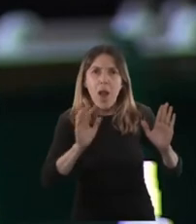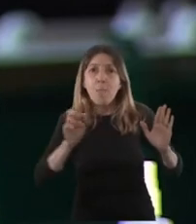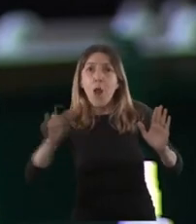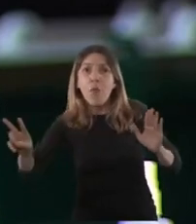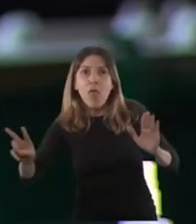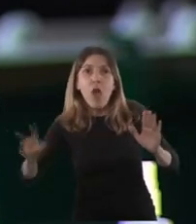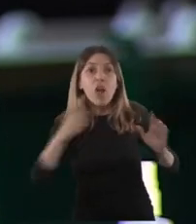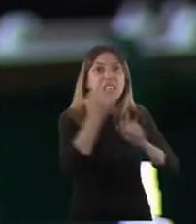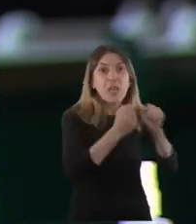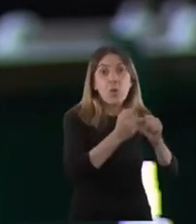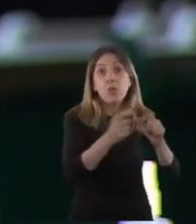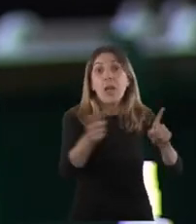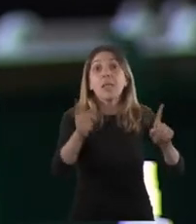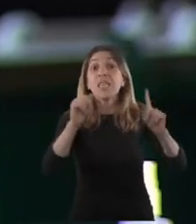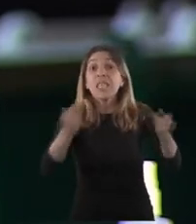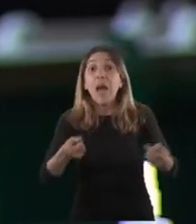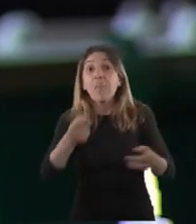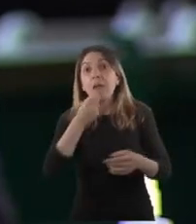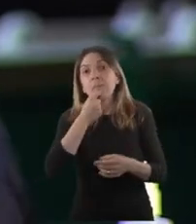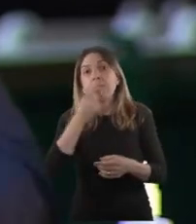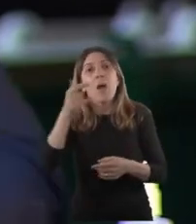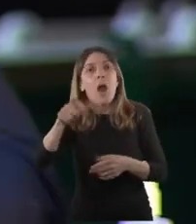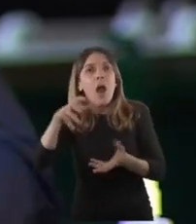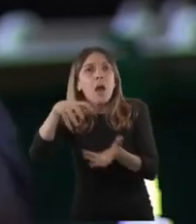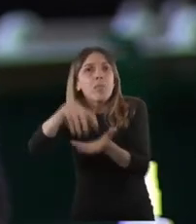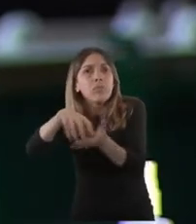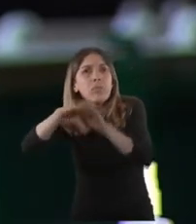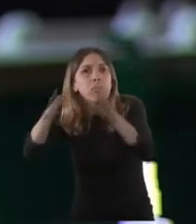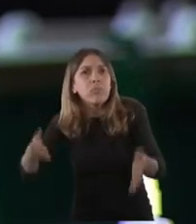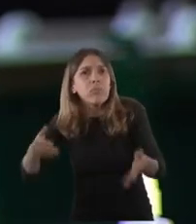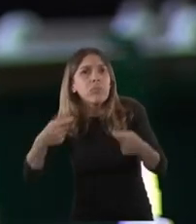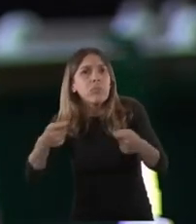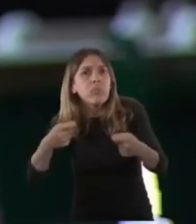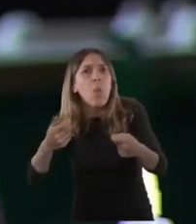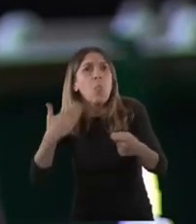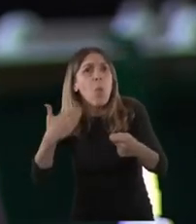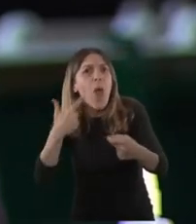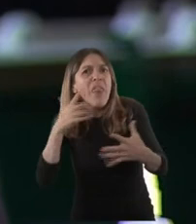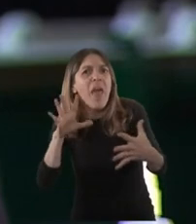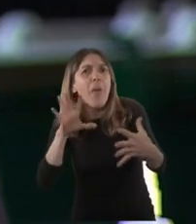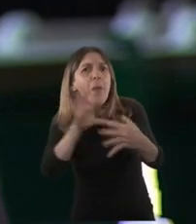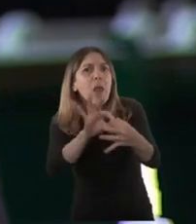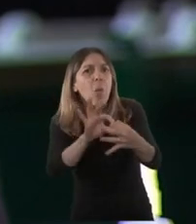también para aquellas que innoven, que tengan la capacidad y la habilidad para vincularse con nuestro sistema